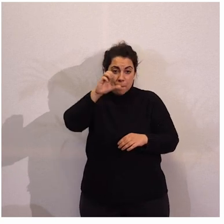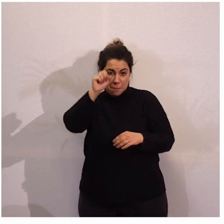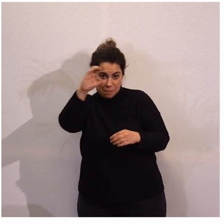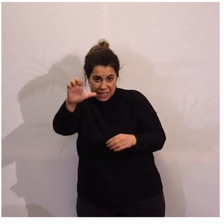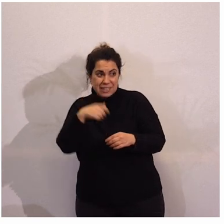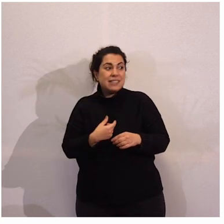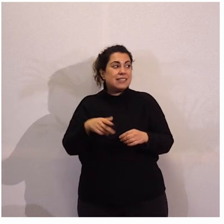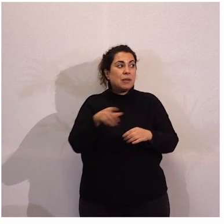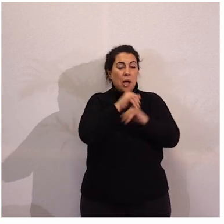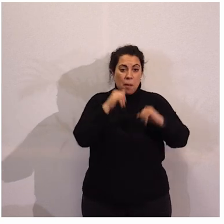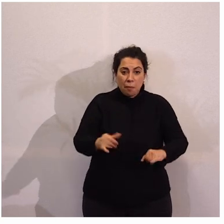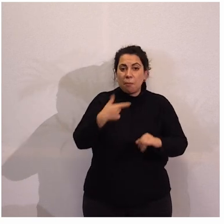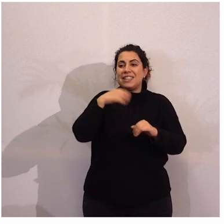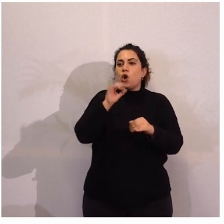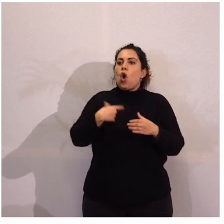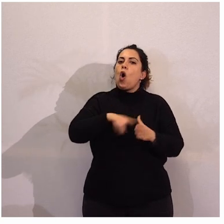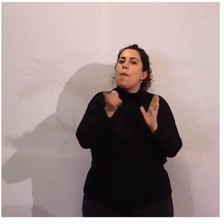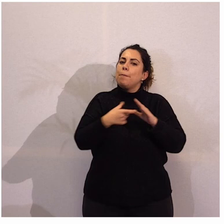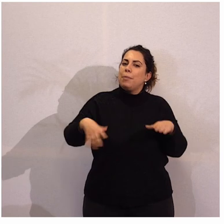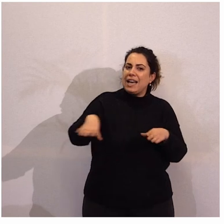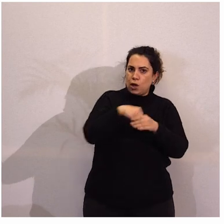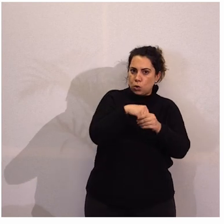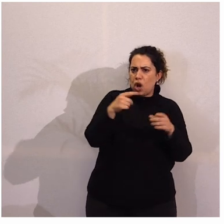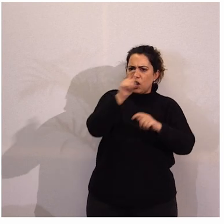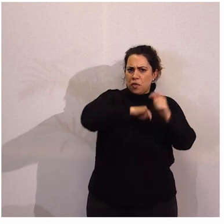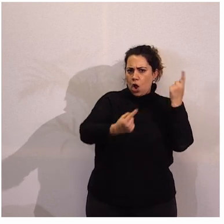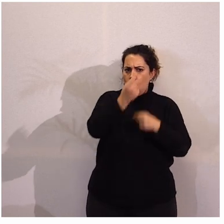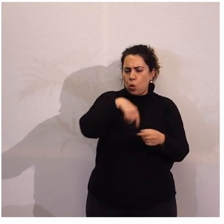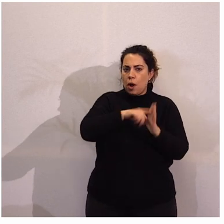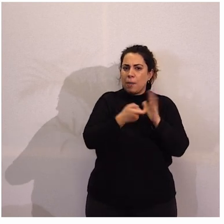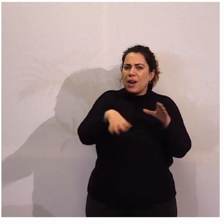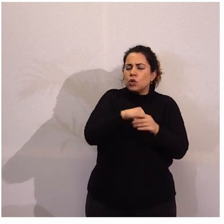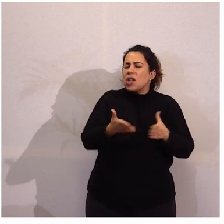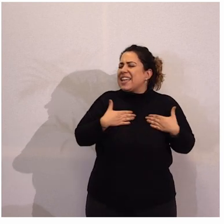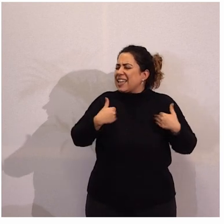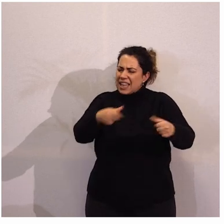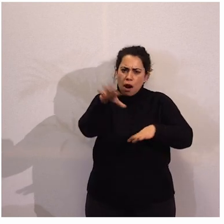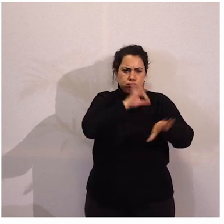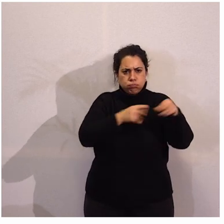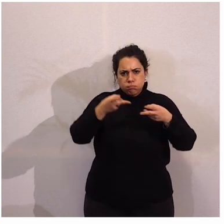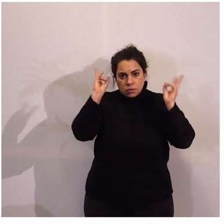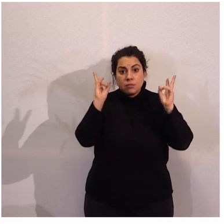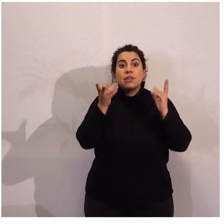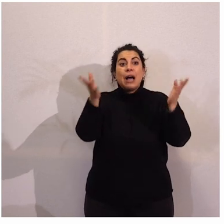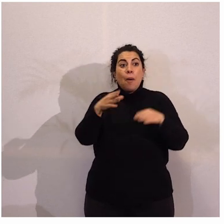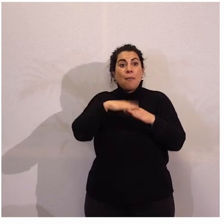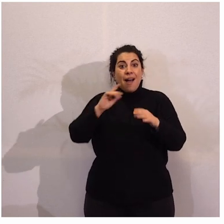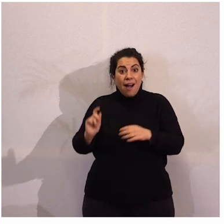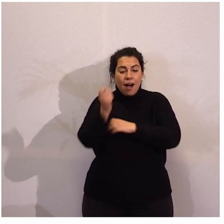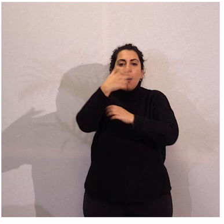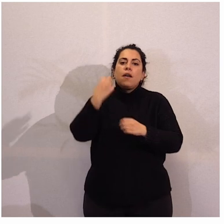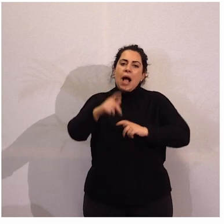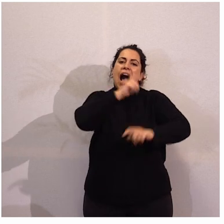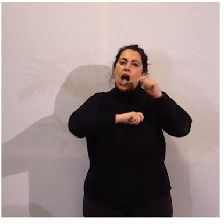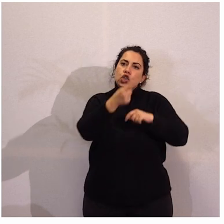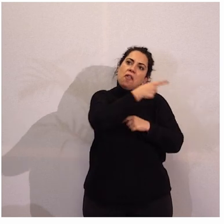en Plena Inclusión o en algunas asociaciones de Plena Inclusión, donde quiera. Y para eso las asociaciones también se